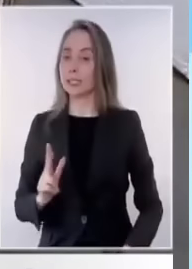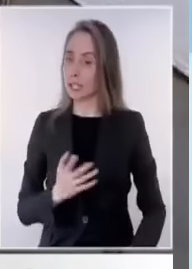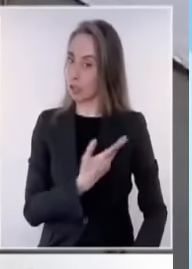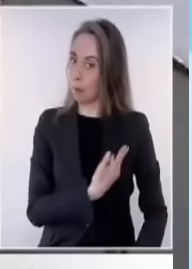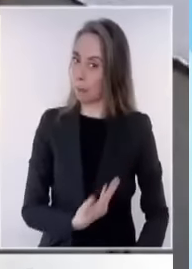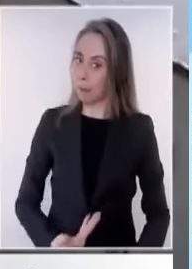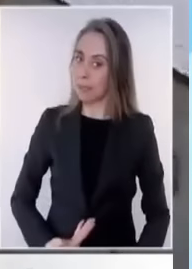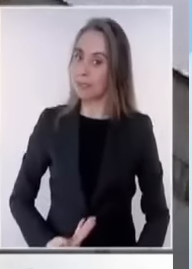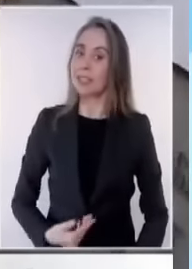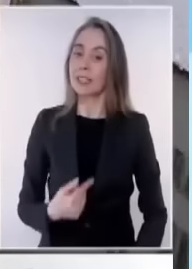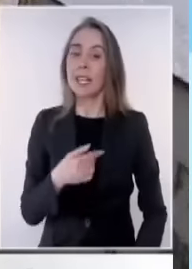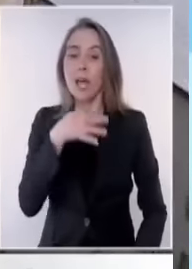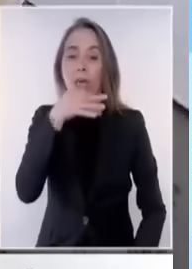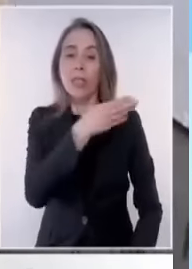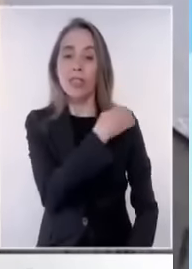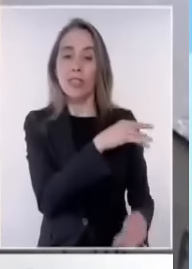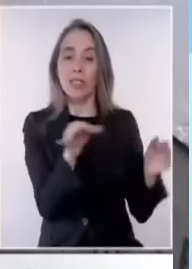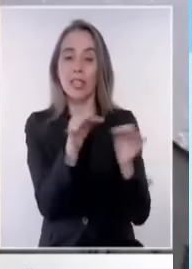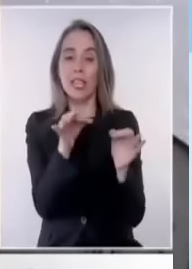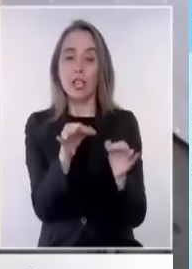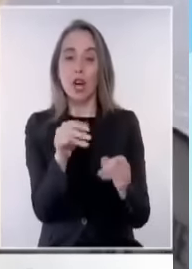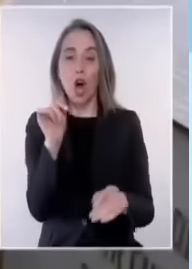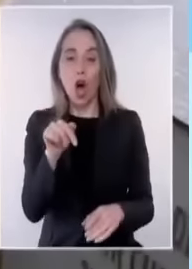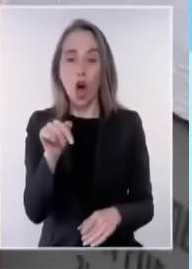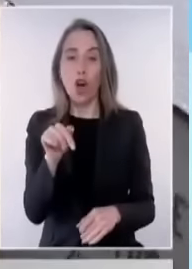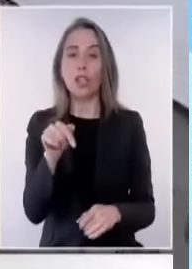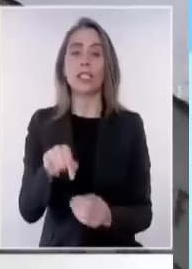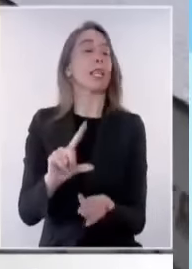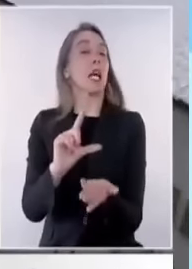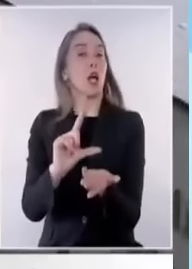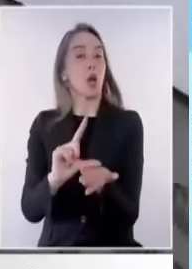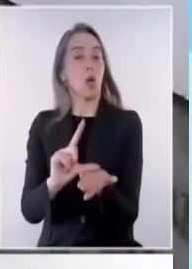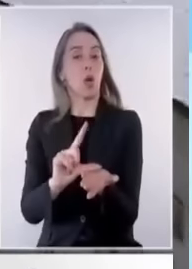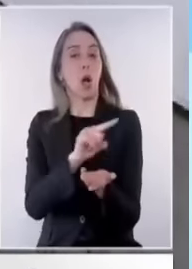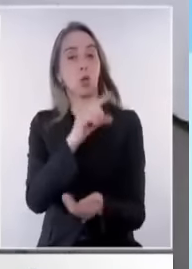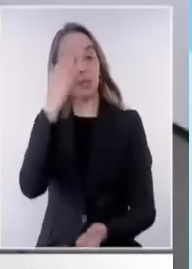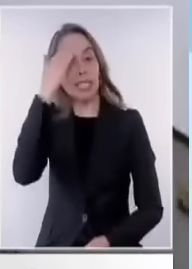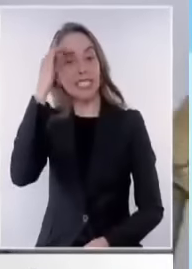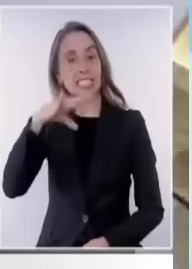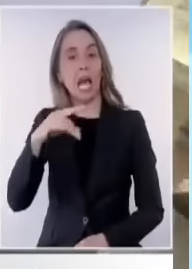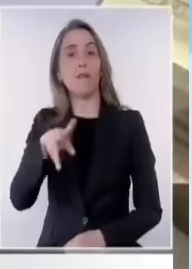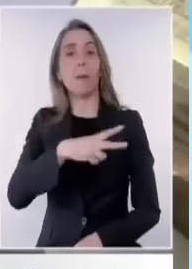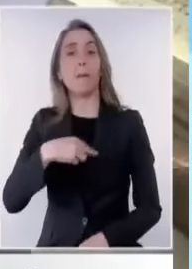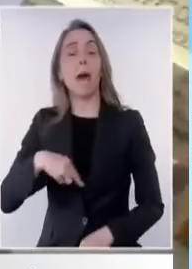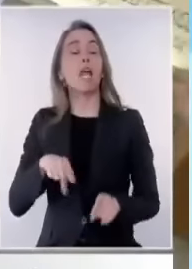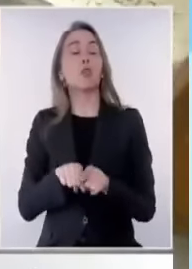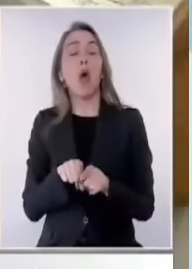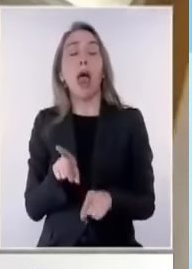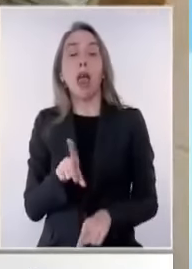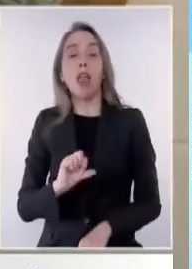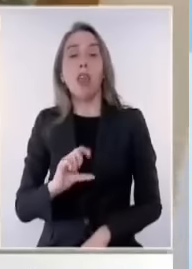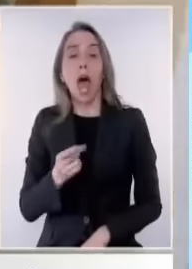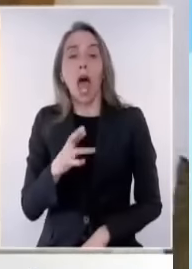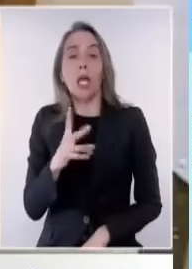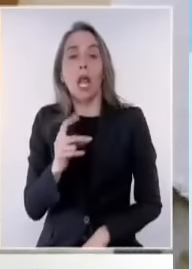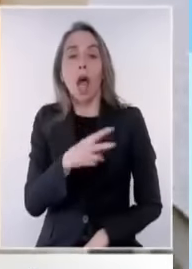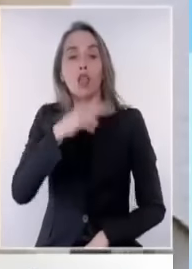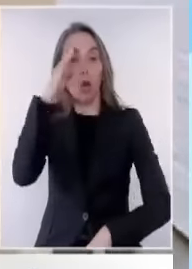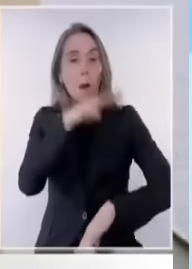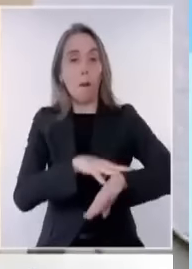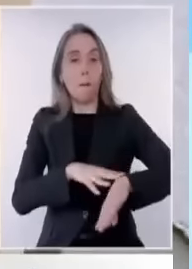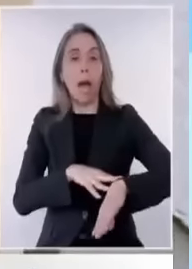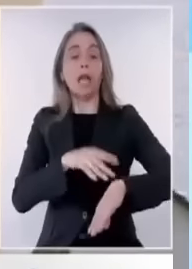presidente, como decía mi almirante, hoy día estamos en este lugar, que es un lugar, como usted bien sabe, sagrado para nosotros los marinos.